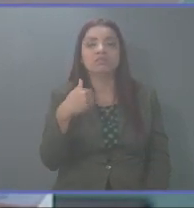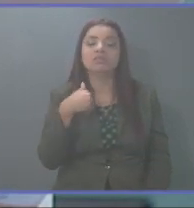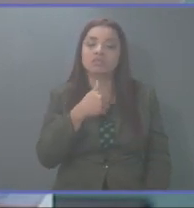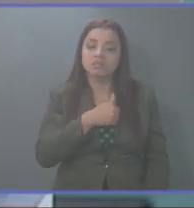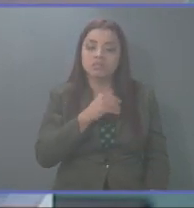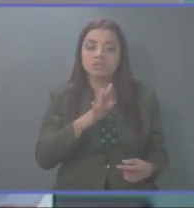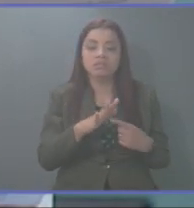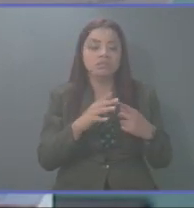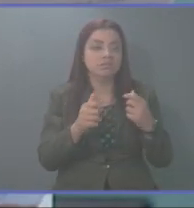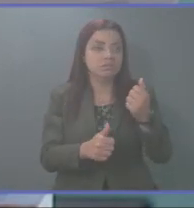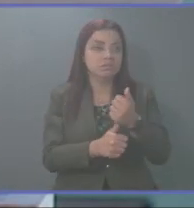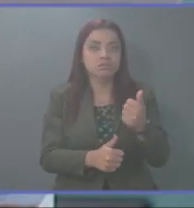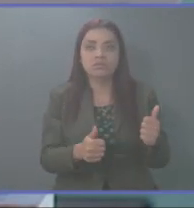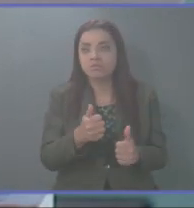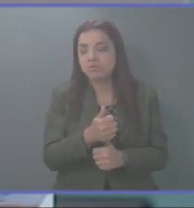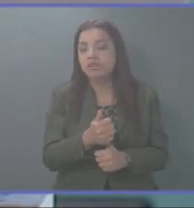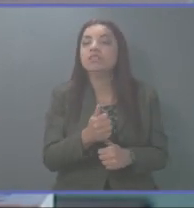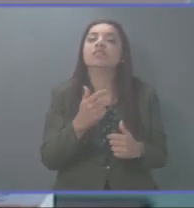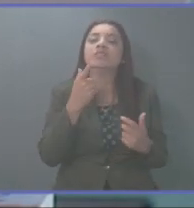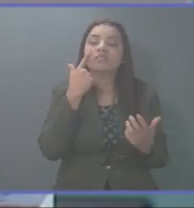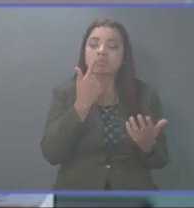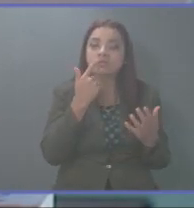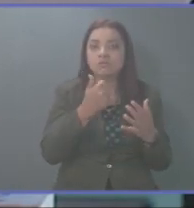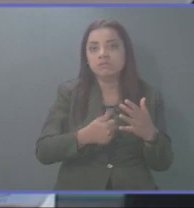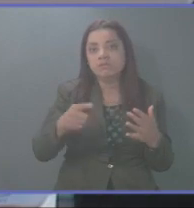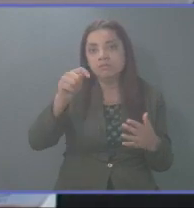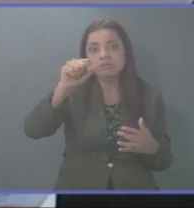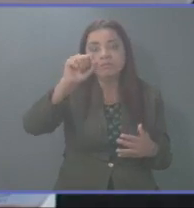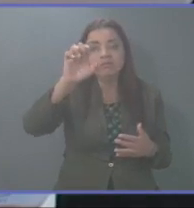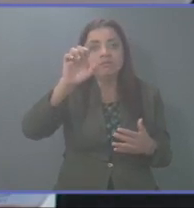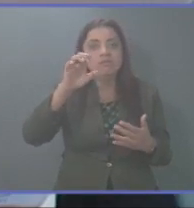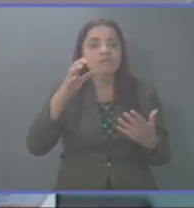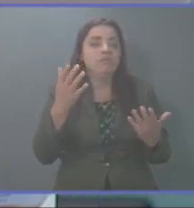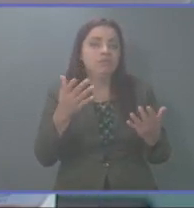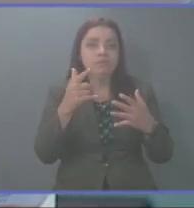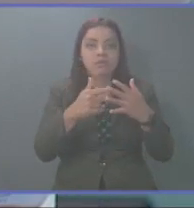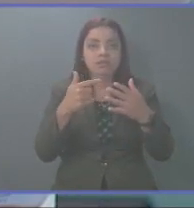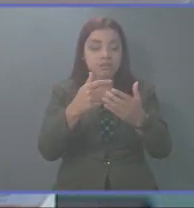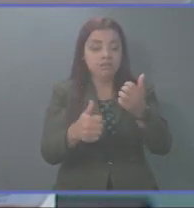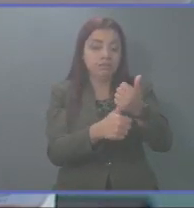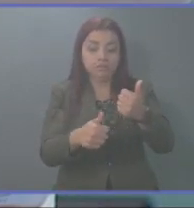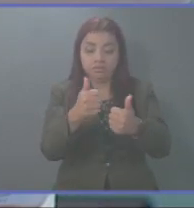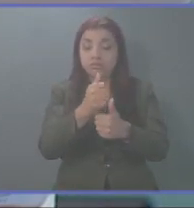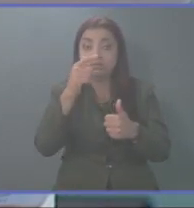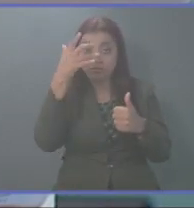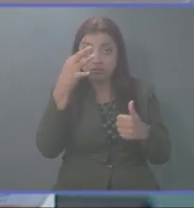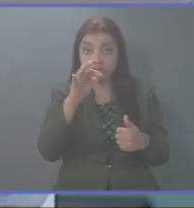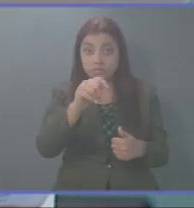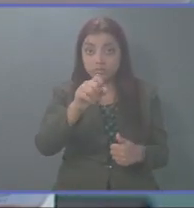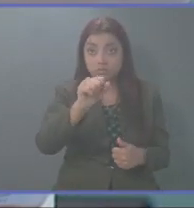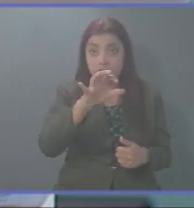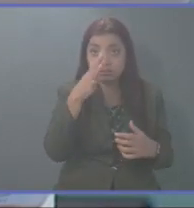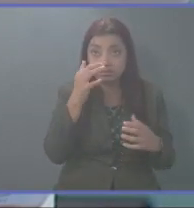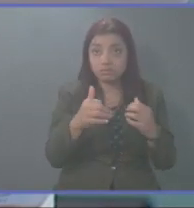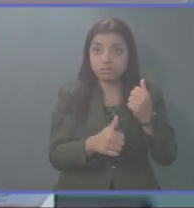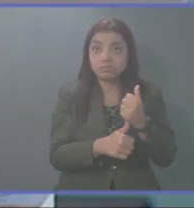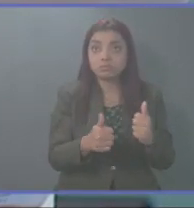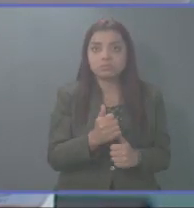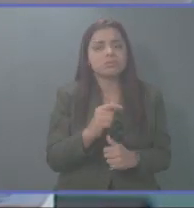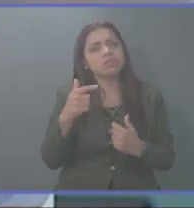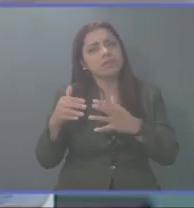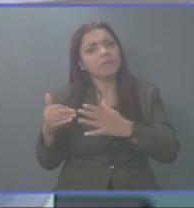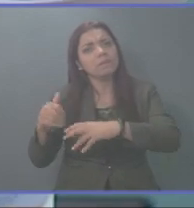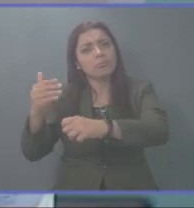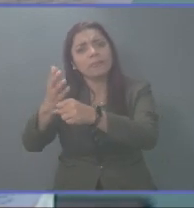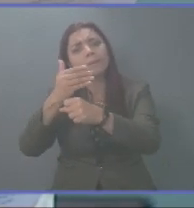sus respectivos suplentes, designados por el tribunal. 4 de ellos participarán con derecho propio a propuesta de aquellos partidos